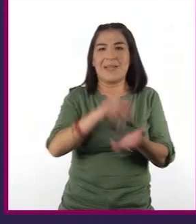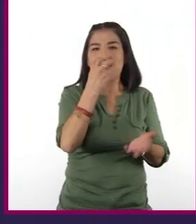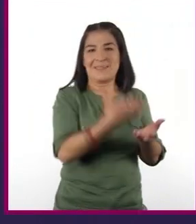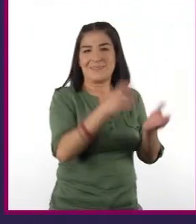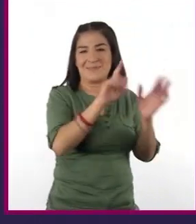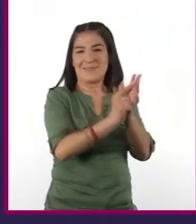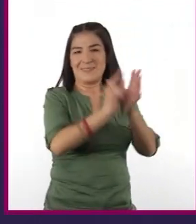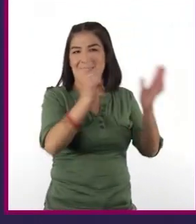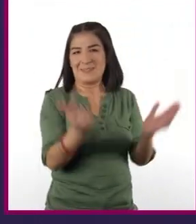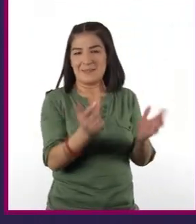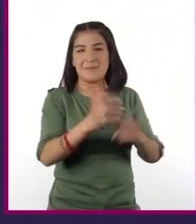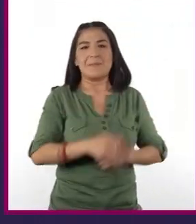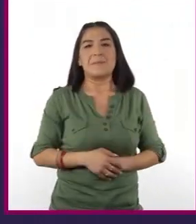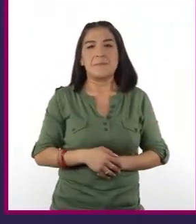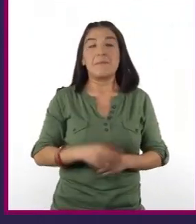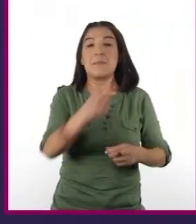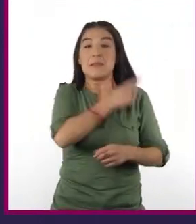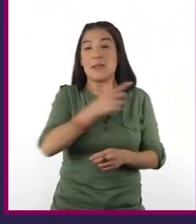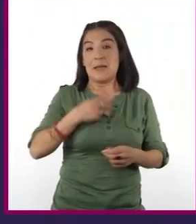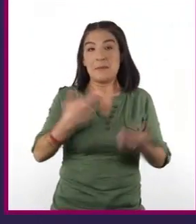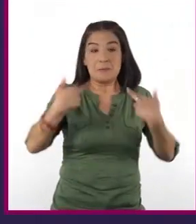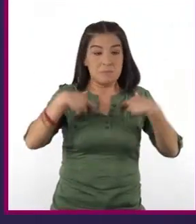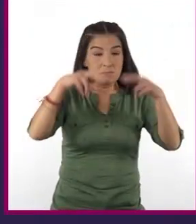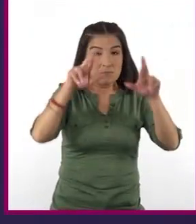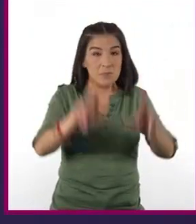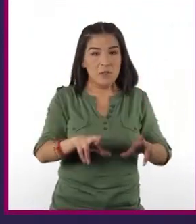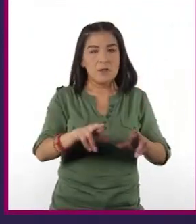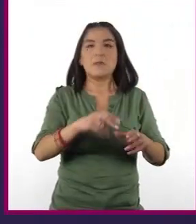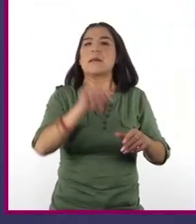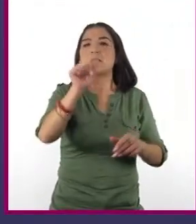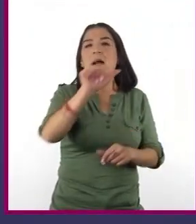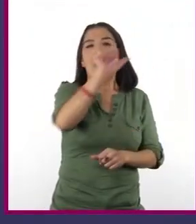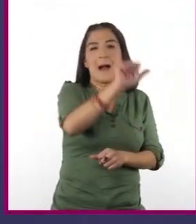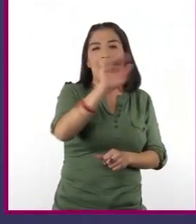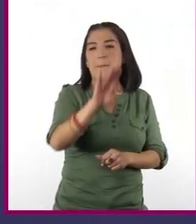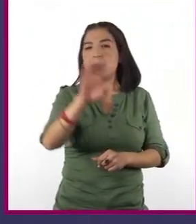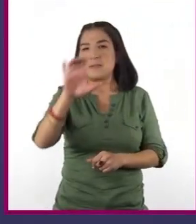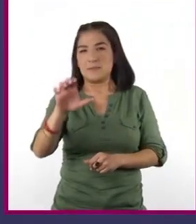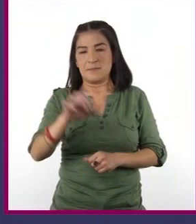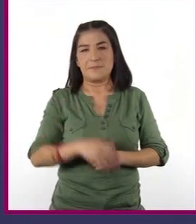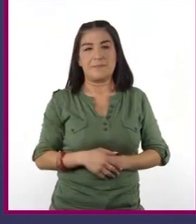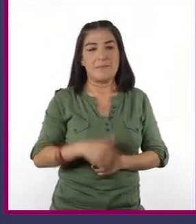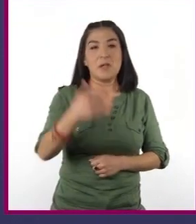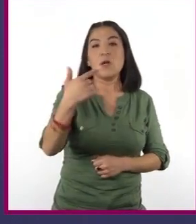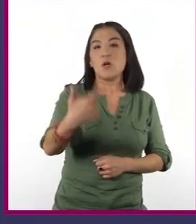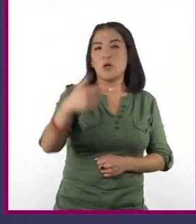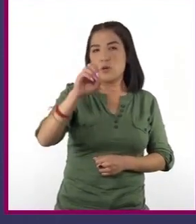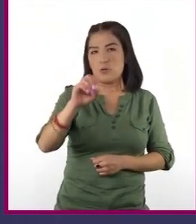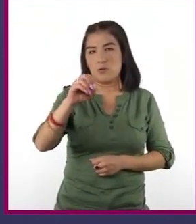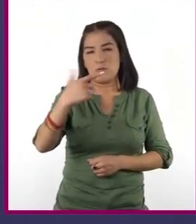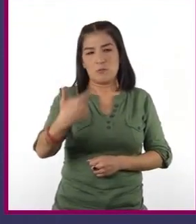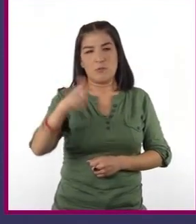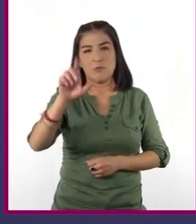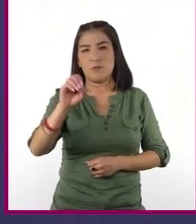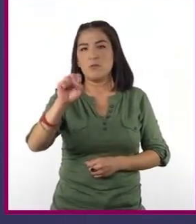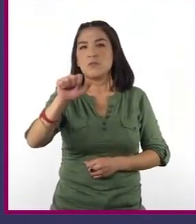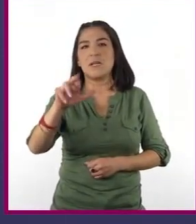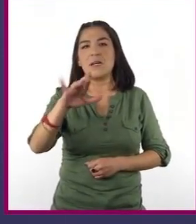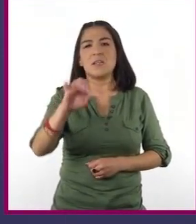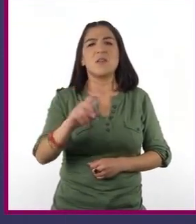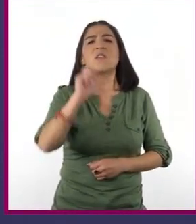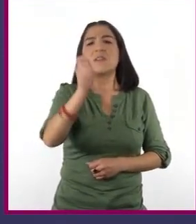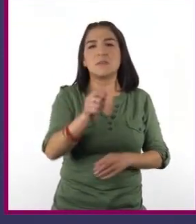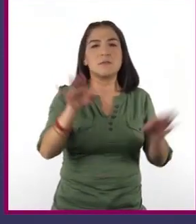antología. Deben presentarse ordenadas alfabéticamente. Glosario. En este se definen palabras